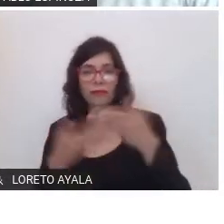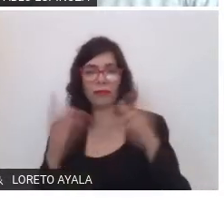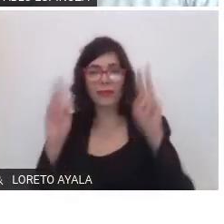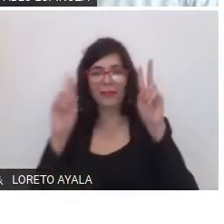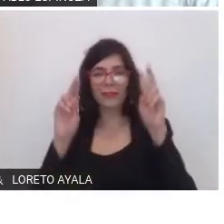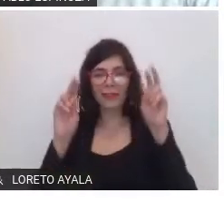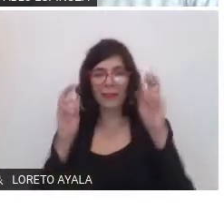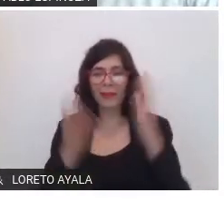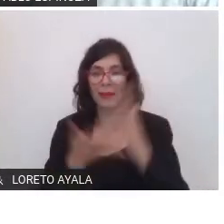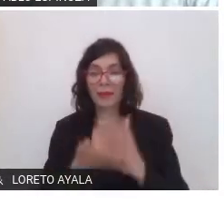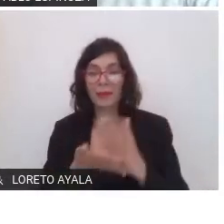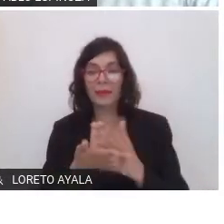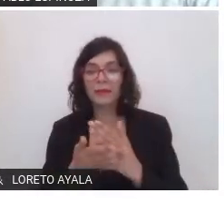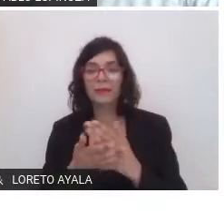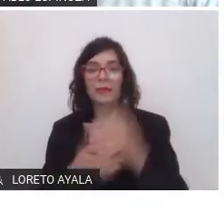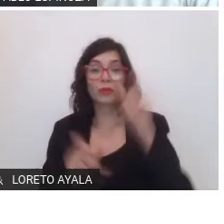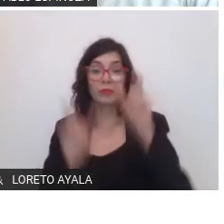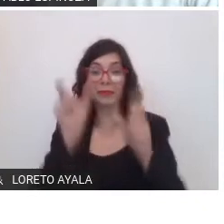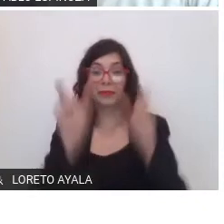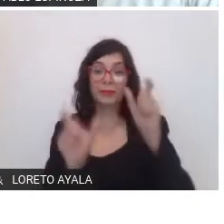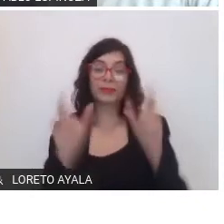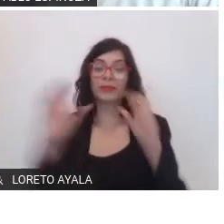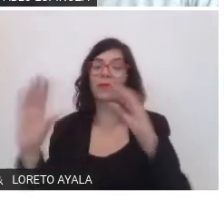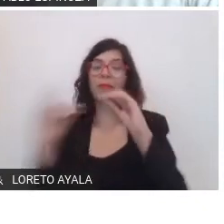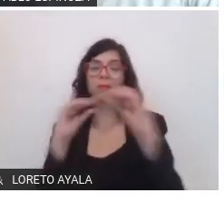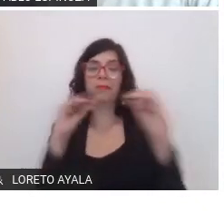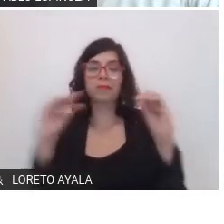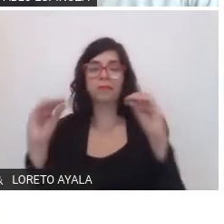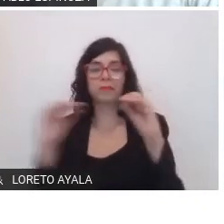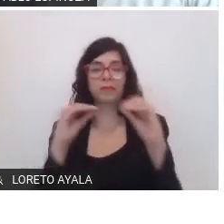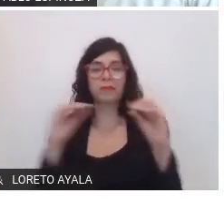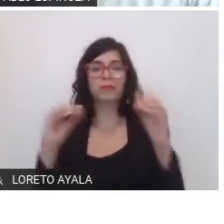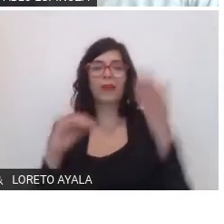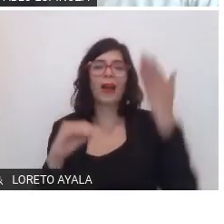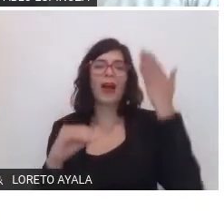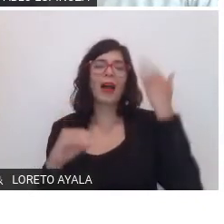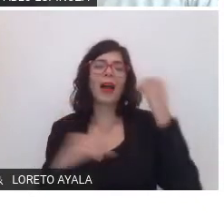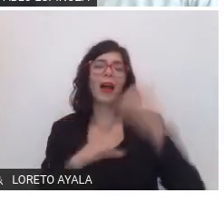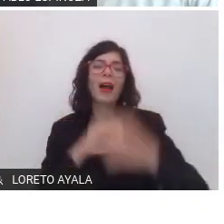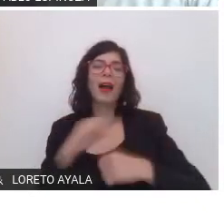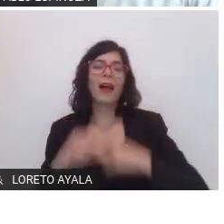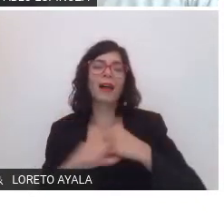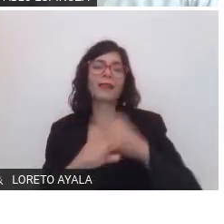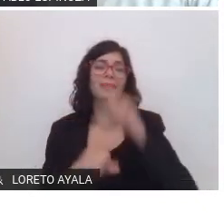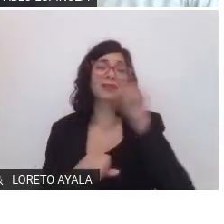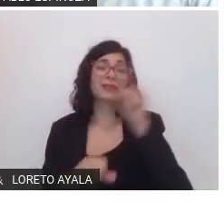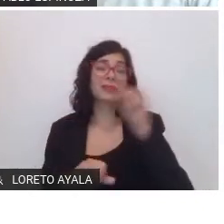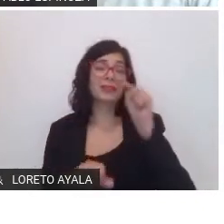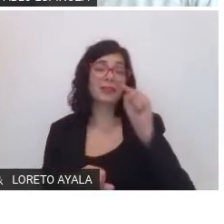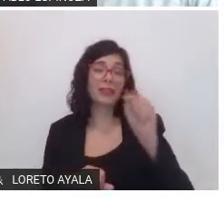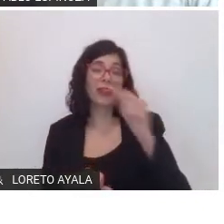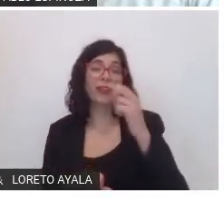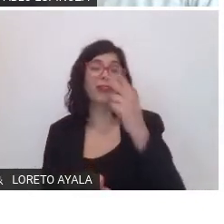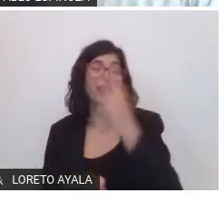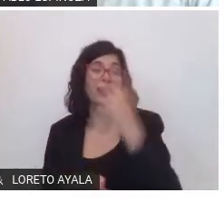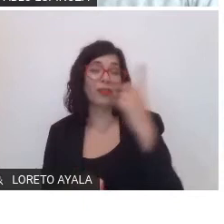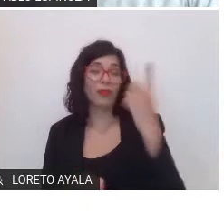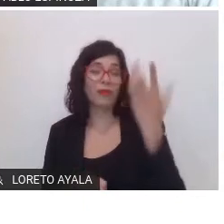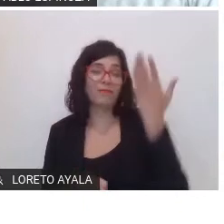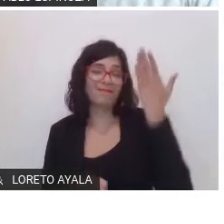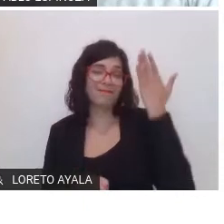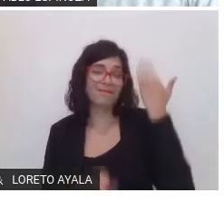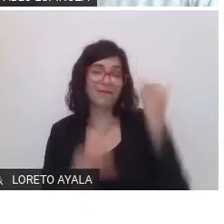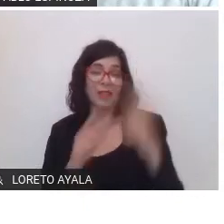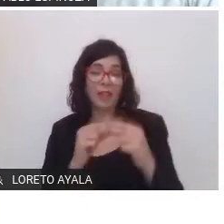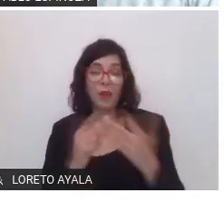los expositores hablaban de las habilidades del siglo XXI para la formación de nuestros docentes y la formación de nuestros